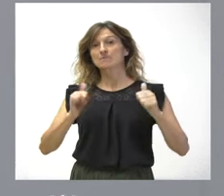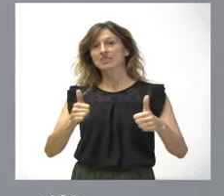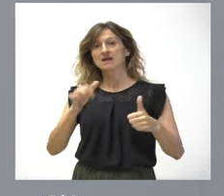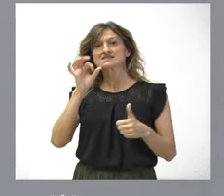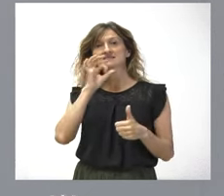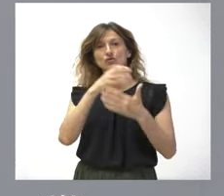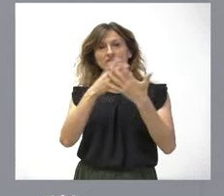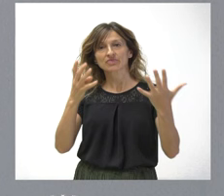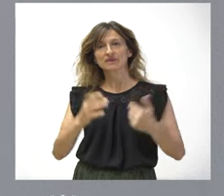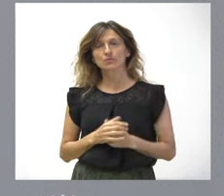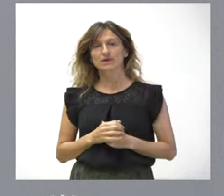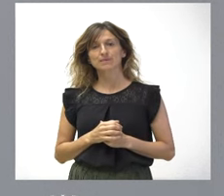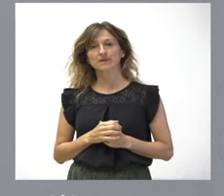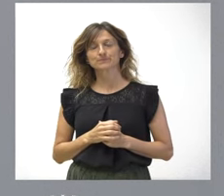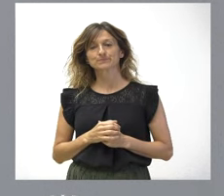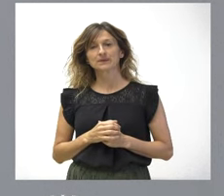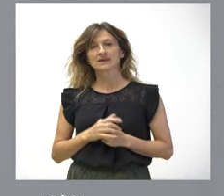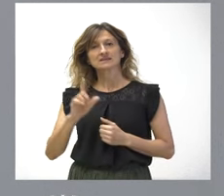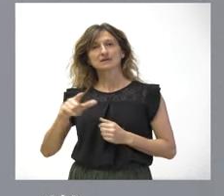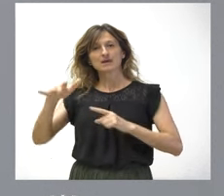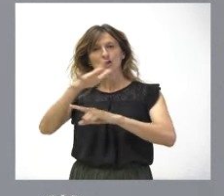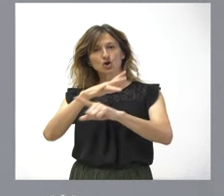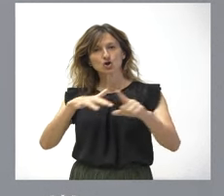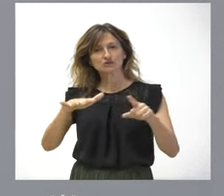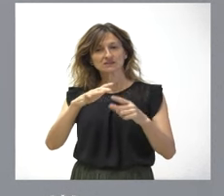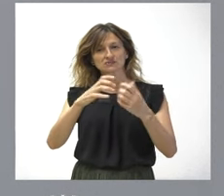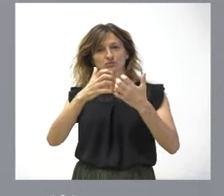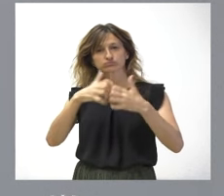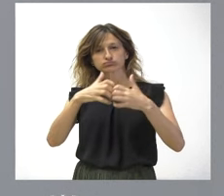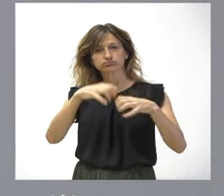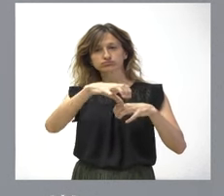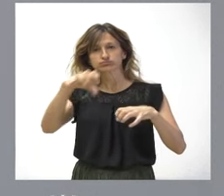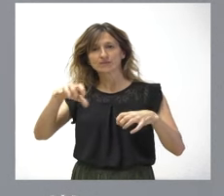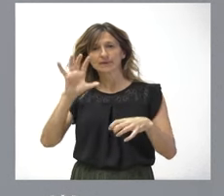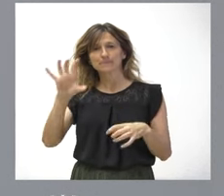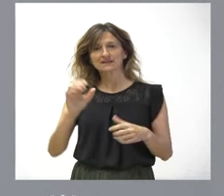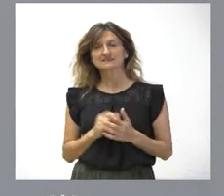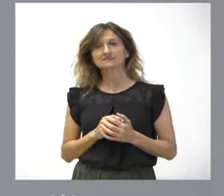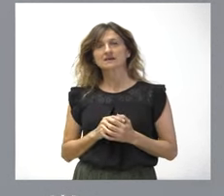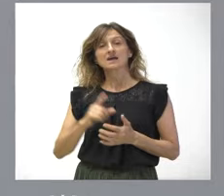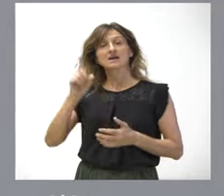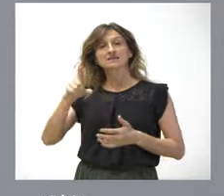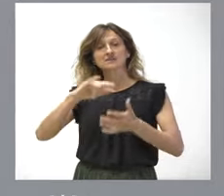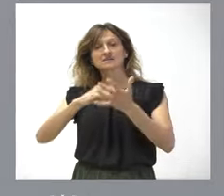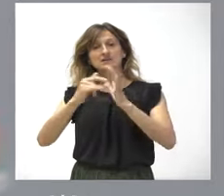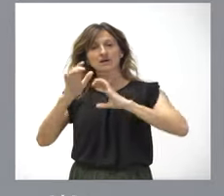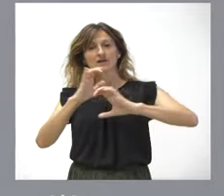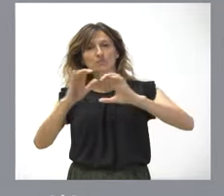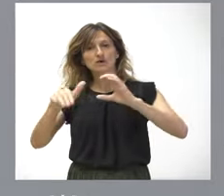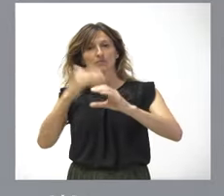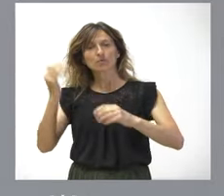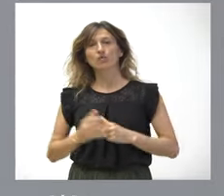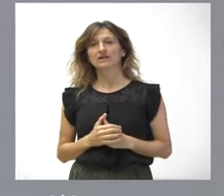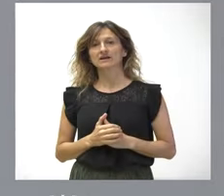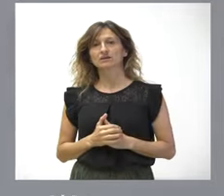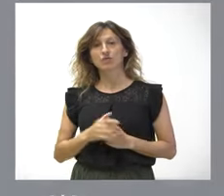XIX y en el contexto de una incipiente industrialización del conjunto del país y la articulación de un sistema de comunicaciones moderno estos